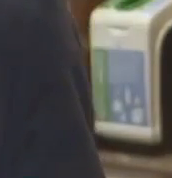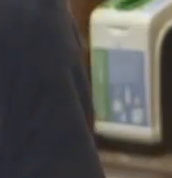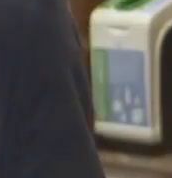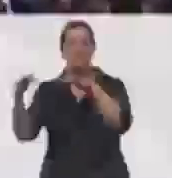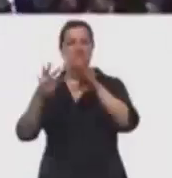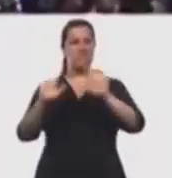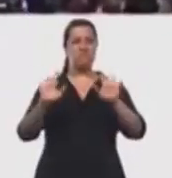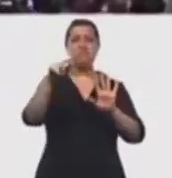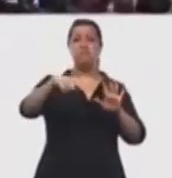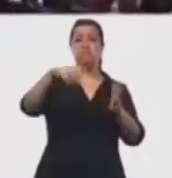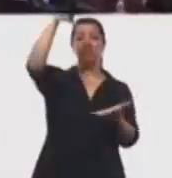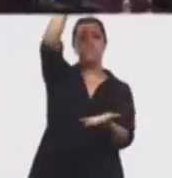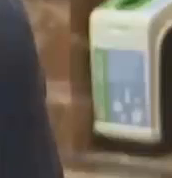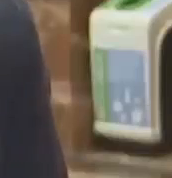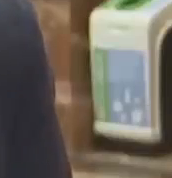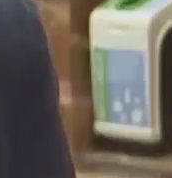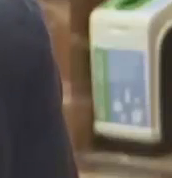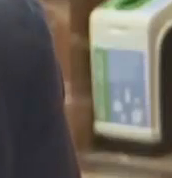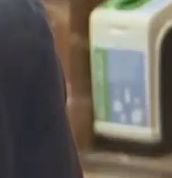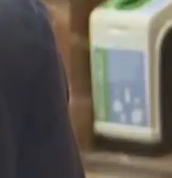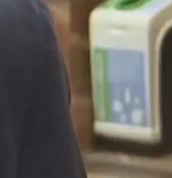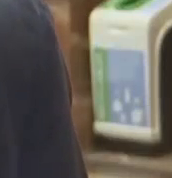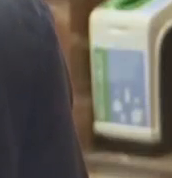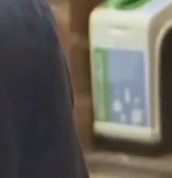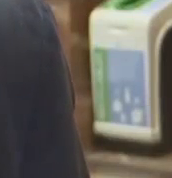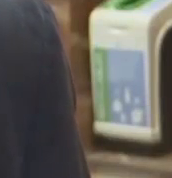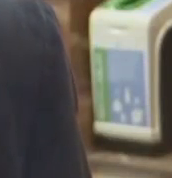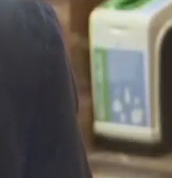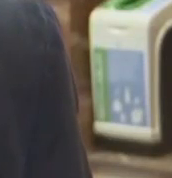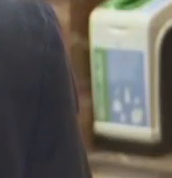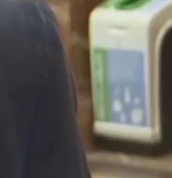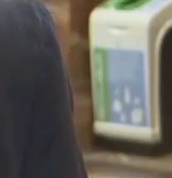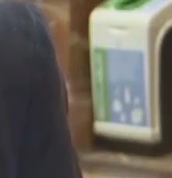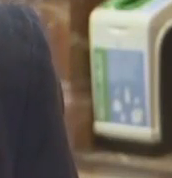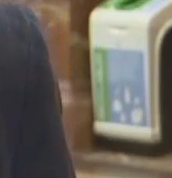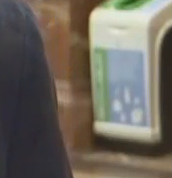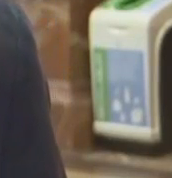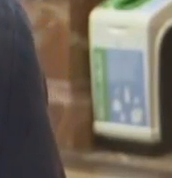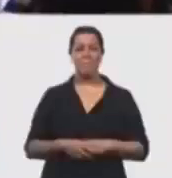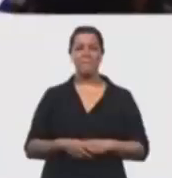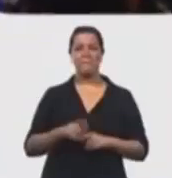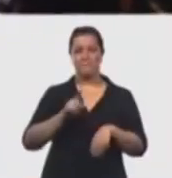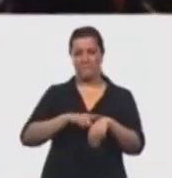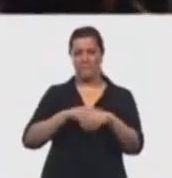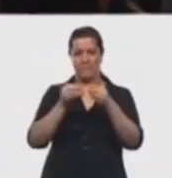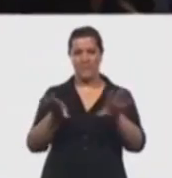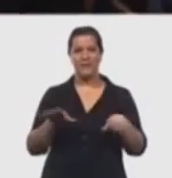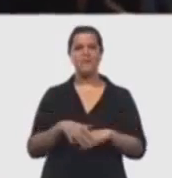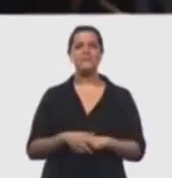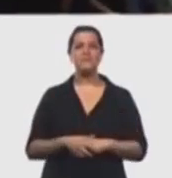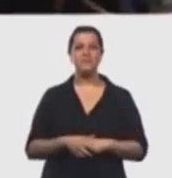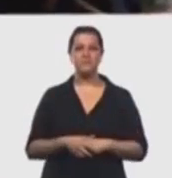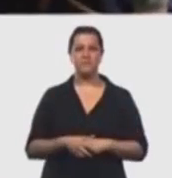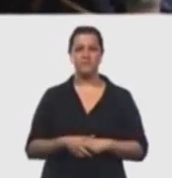legisladores. Monzó aclaró que la dieta de los diputados fue confundida y tergiversada, y destacó que esta dieta tuvo un incremento